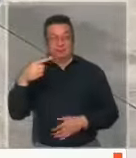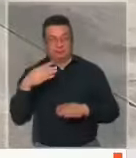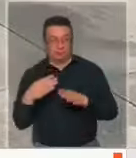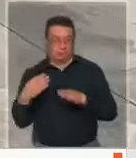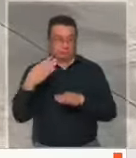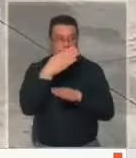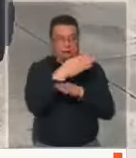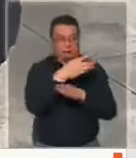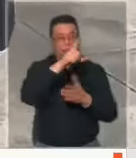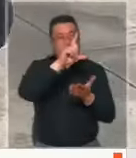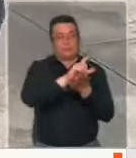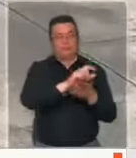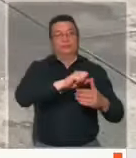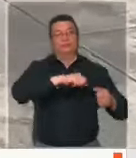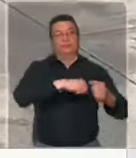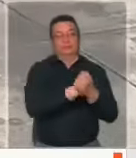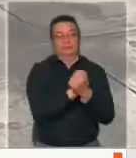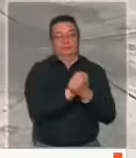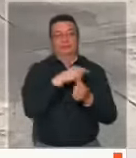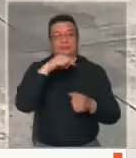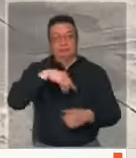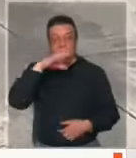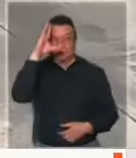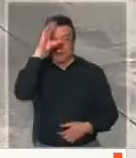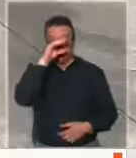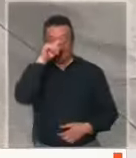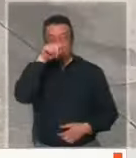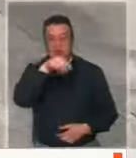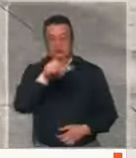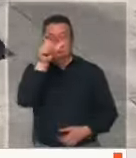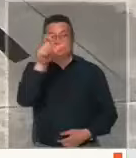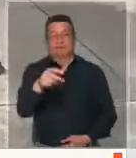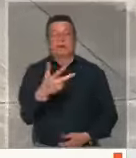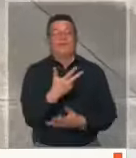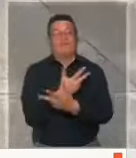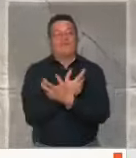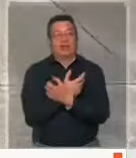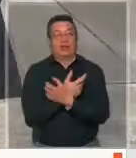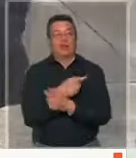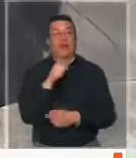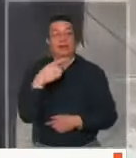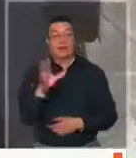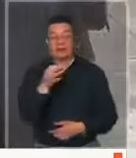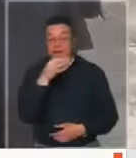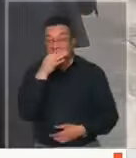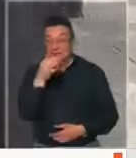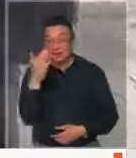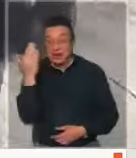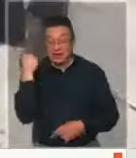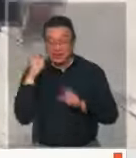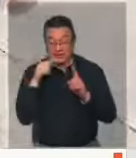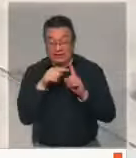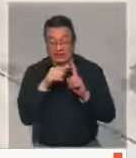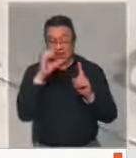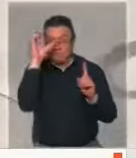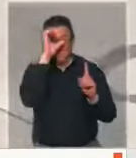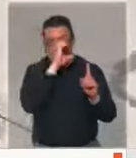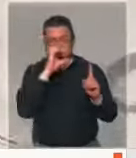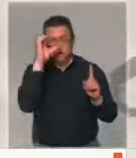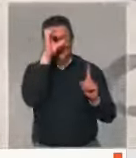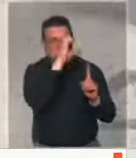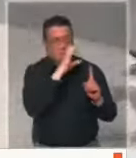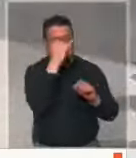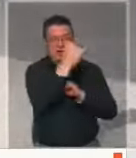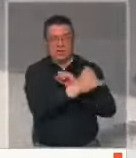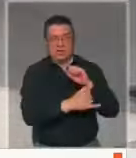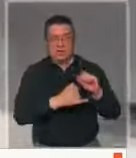recinto policial donde permanecerá esta noche este ciudadano venezolano que, como decíamos recientemente, estaba siendo buscado a través